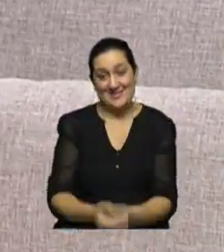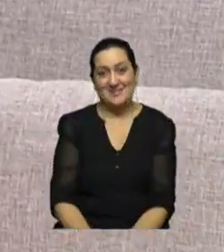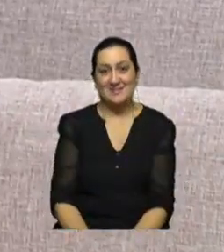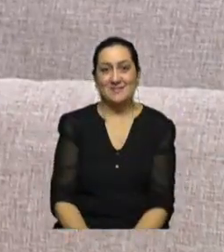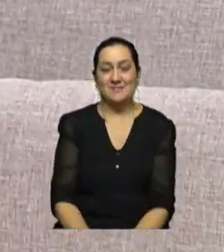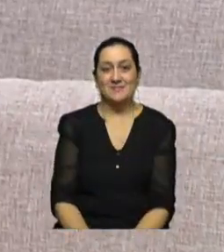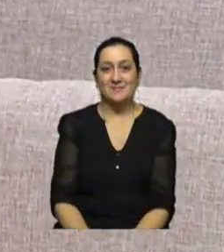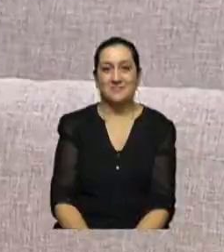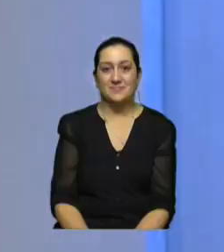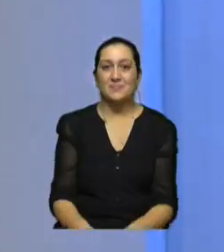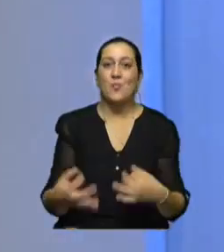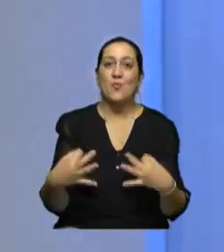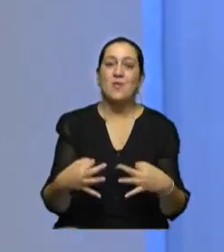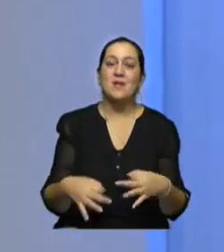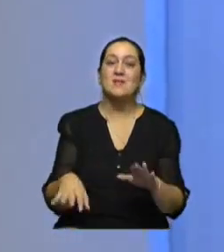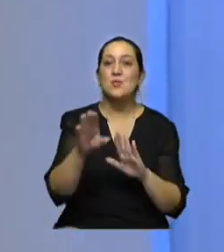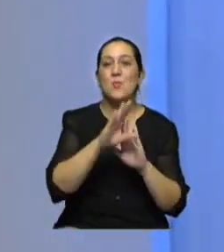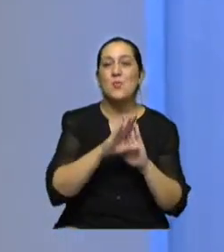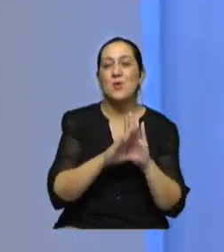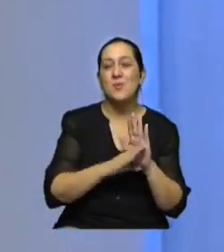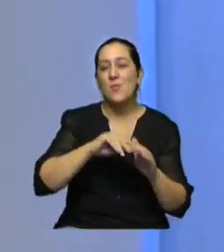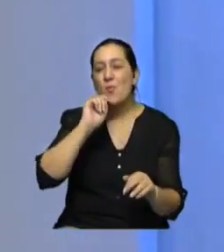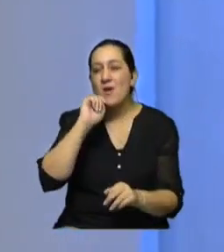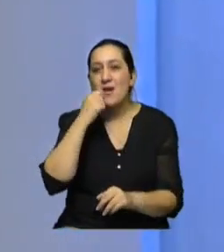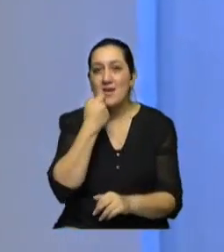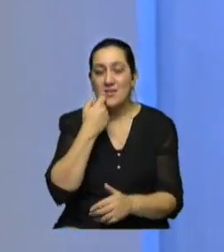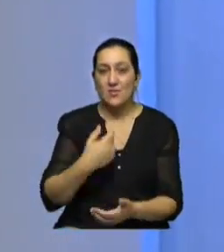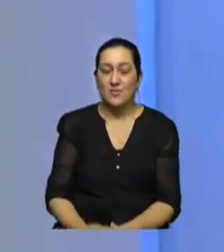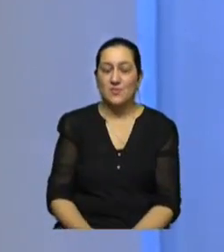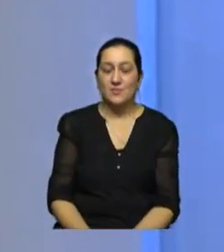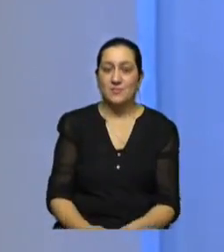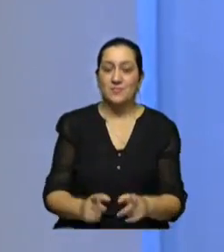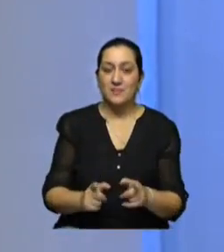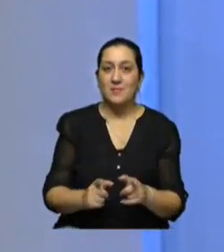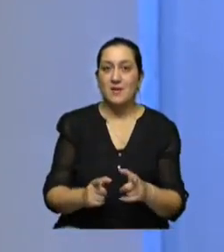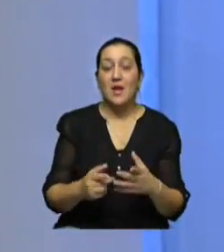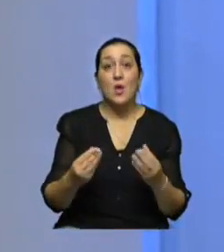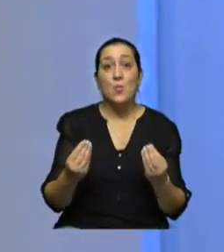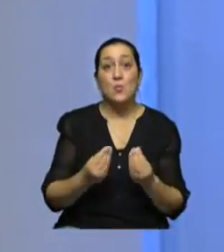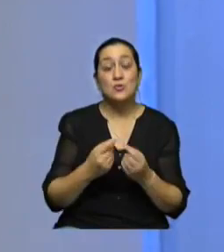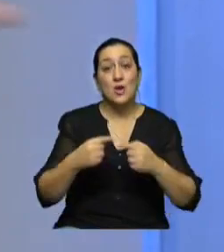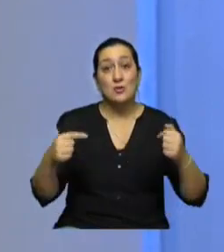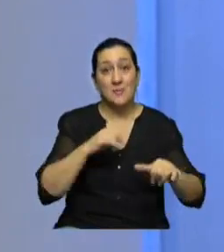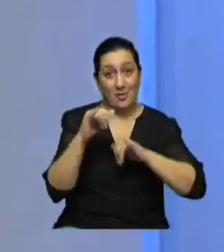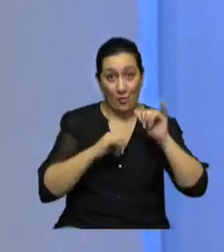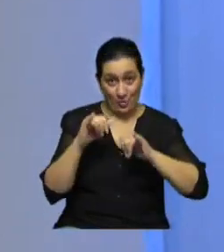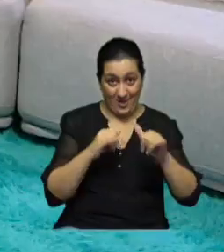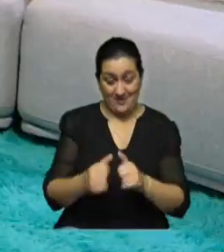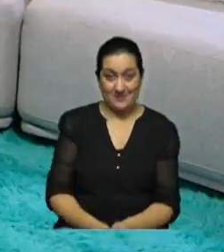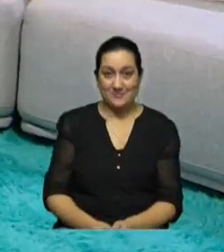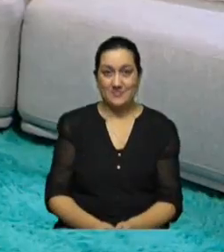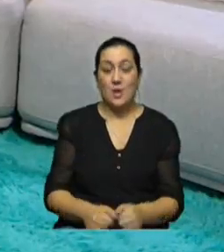falte. Muy bien, tenemos un programa cargadísimo, sí, y tenemos unas descargas cargadísimas, así que, ¿qué sí, tenemos? Sí,